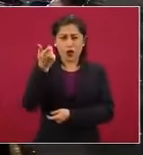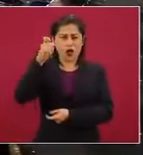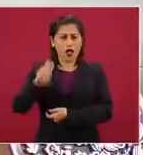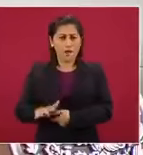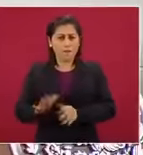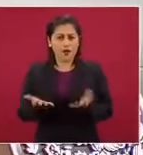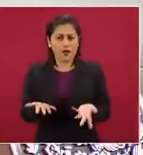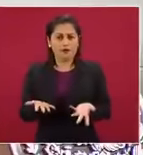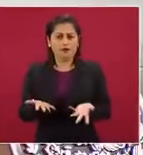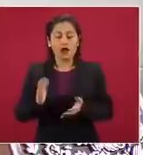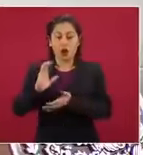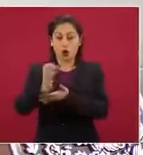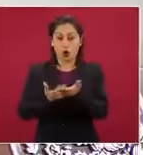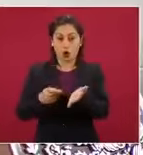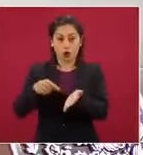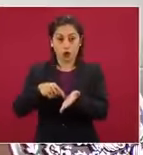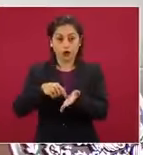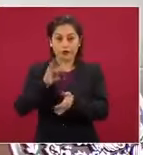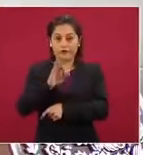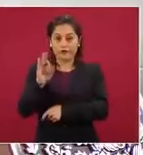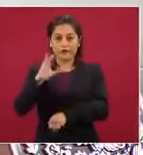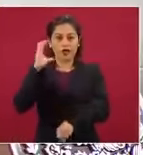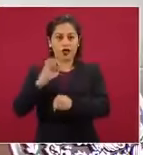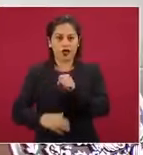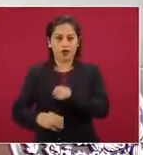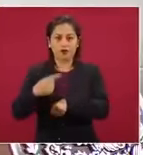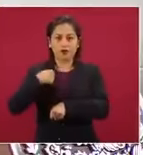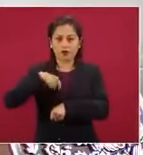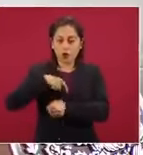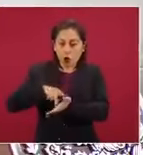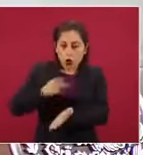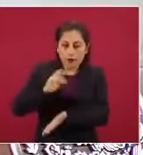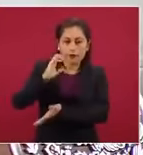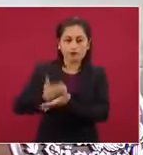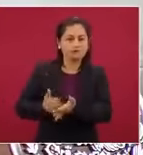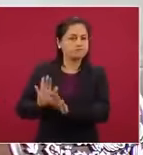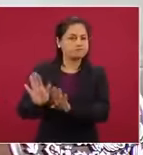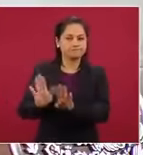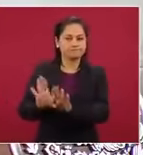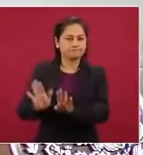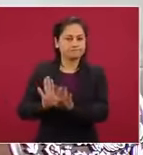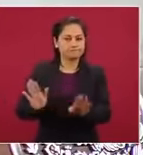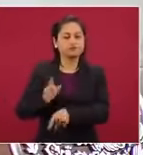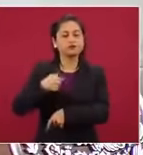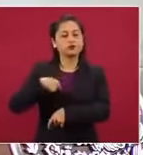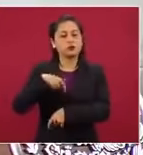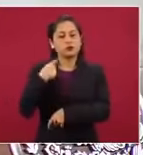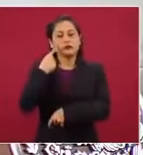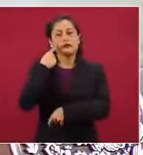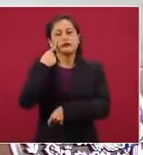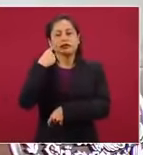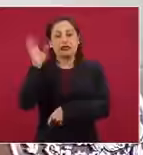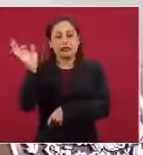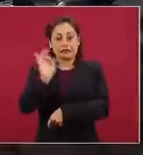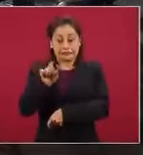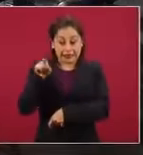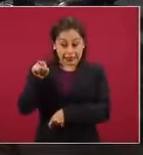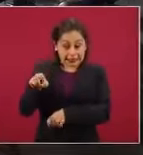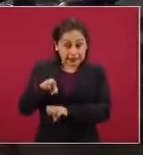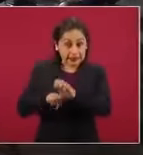se terminó el contrato, no lo renovamos y hemos detectado que está muy probablemente esta empresa u otra,